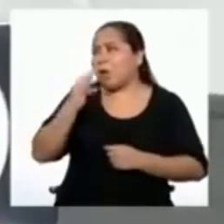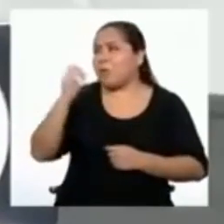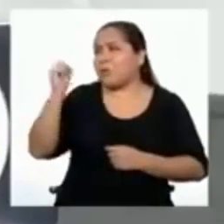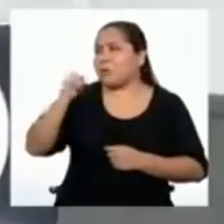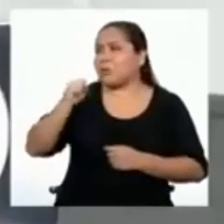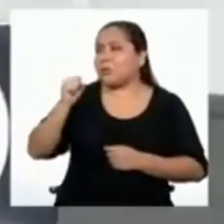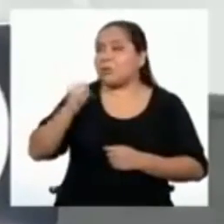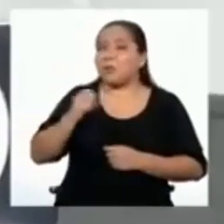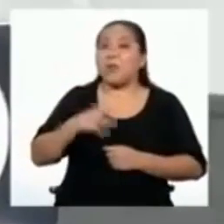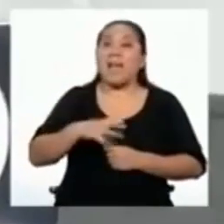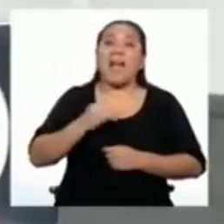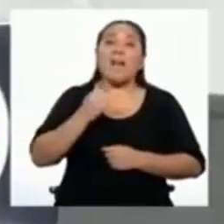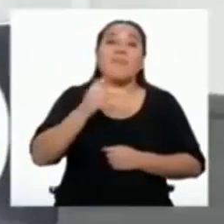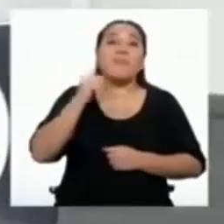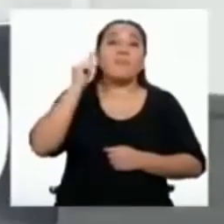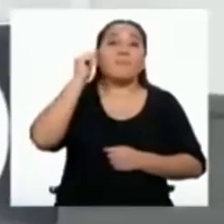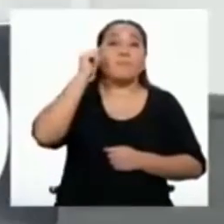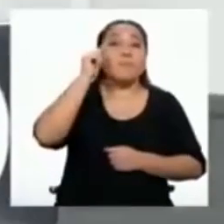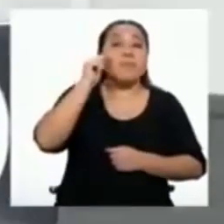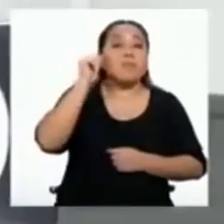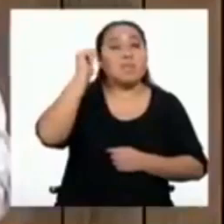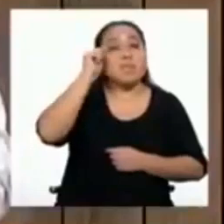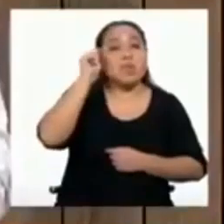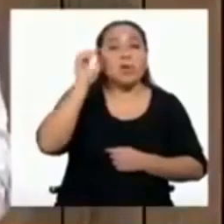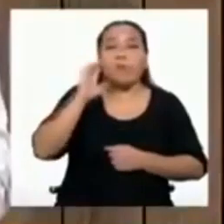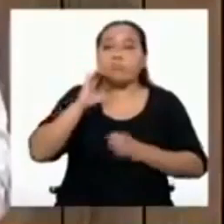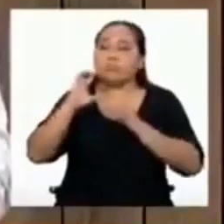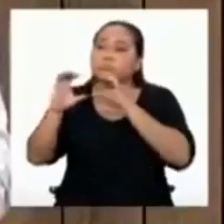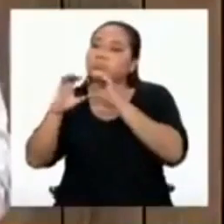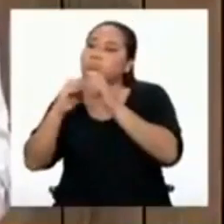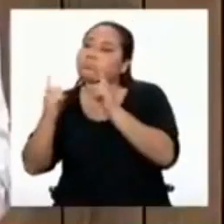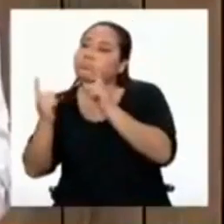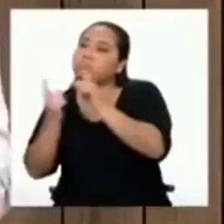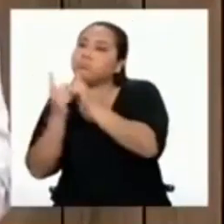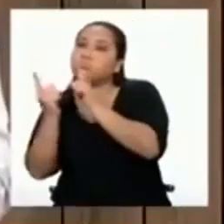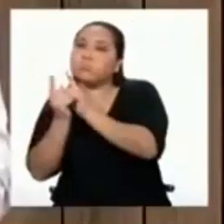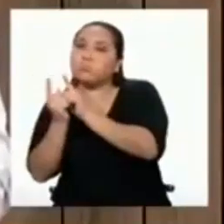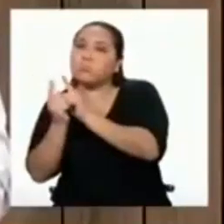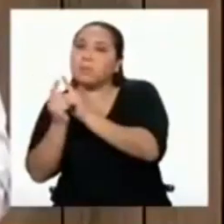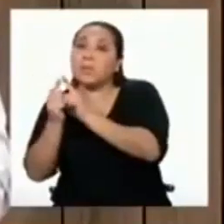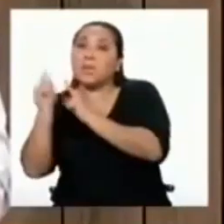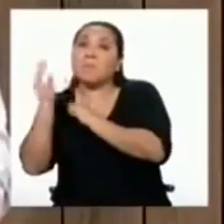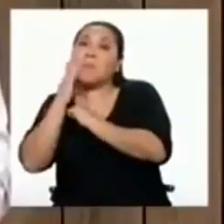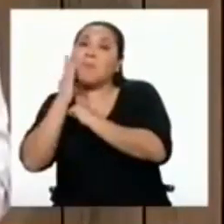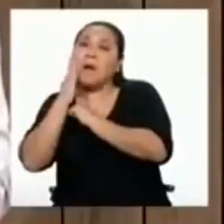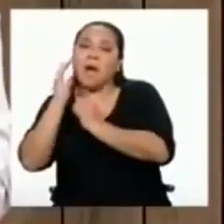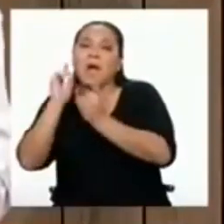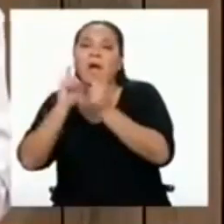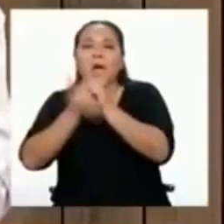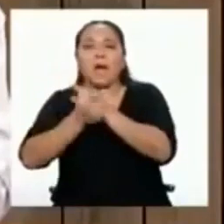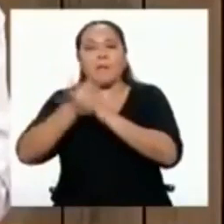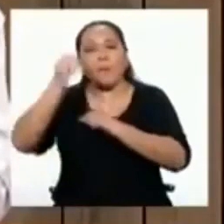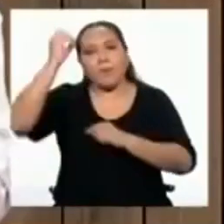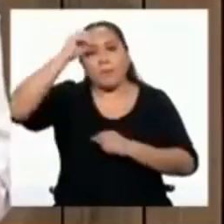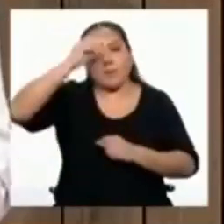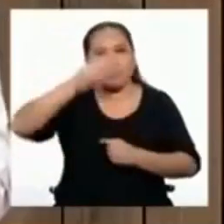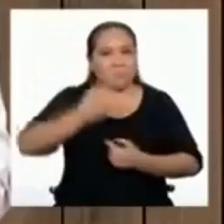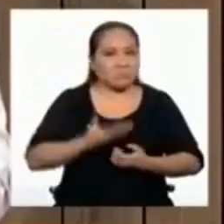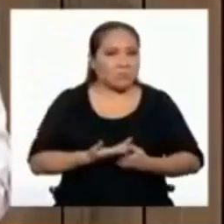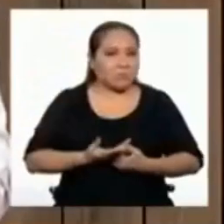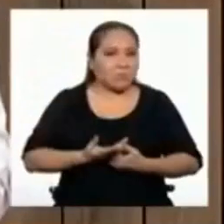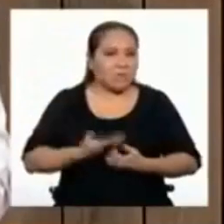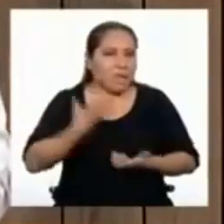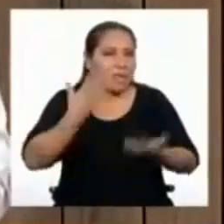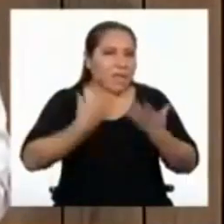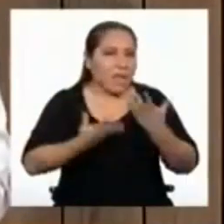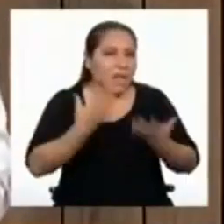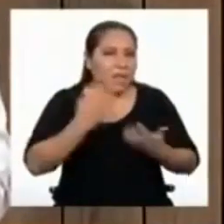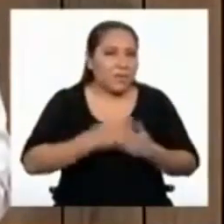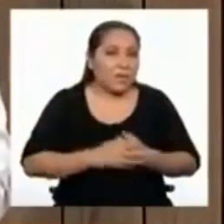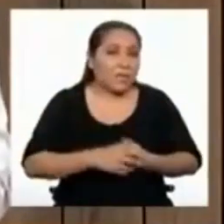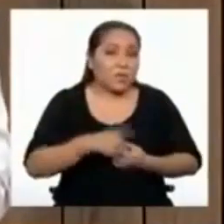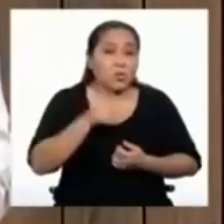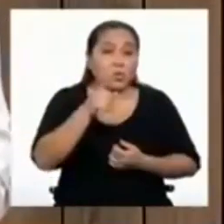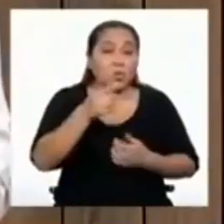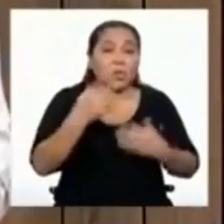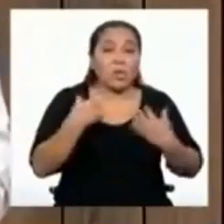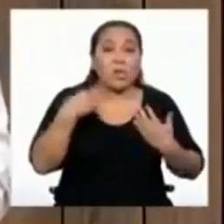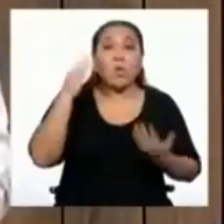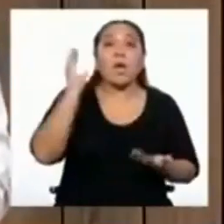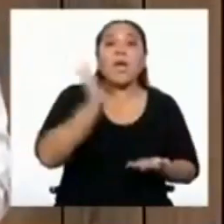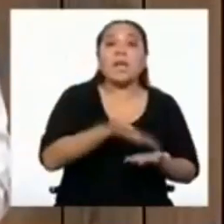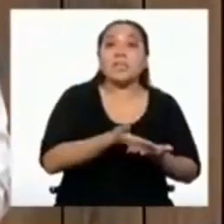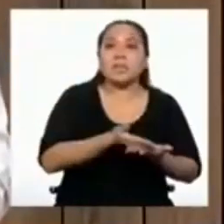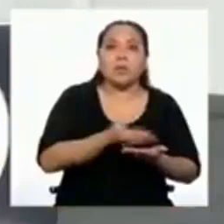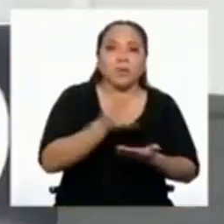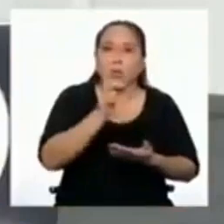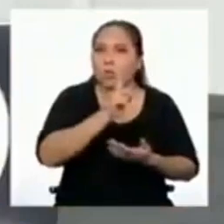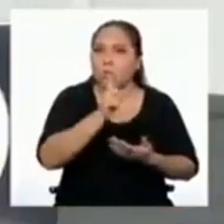veces mi tío habla con ella y logra que cambie de opinión. ¡Ajá! Y seguramente también te ha pasado que te has llevado un castigo que